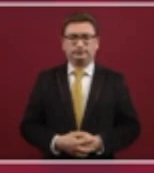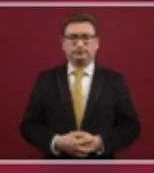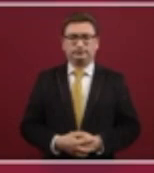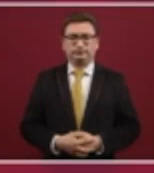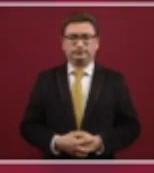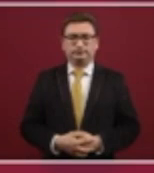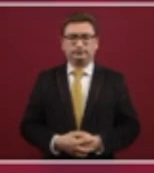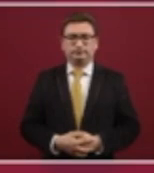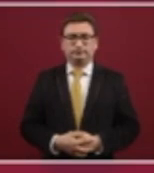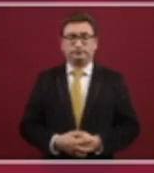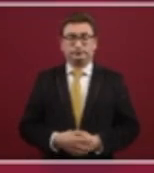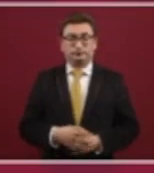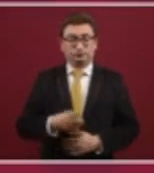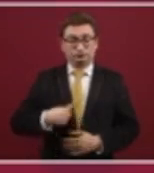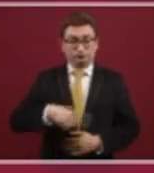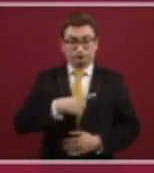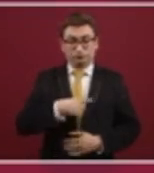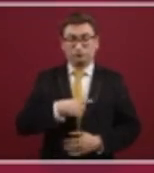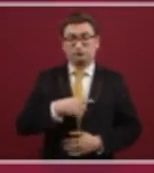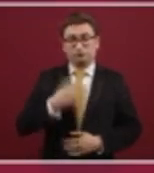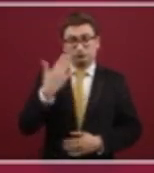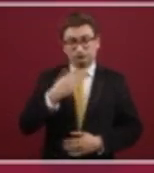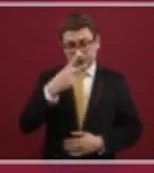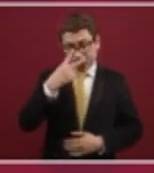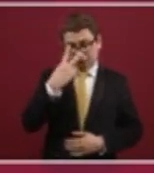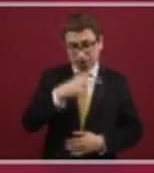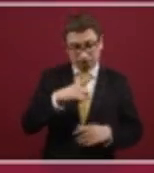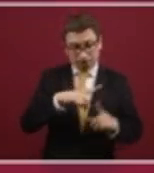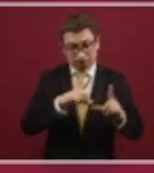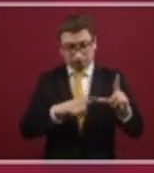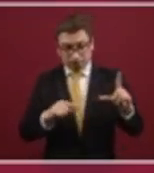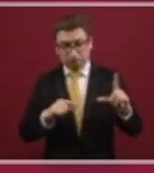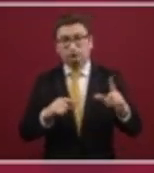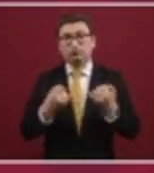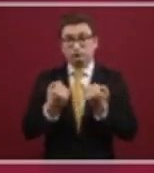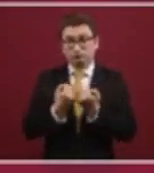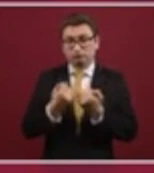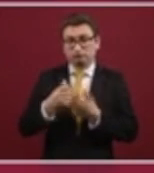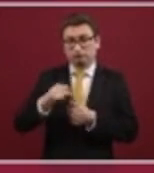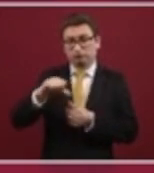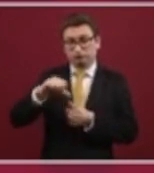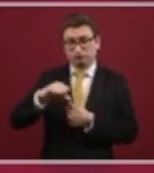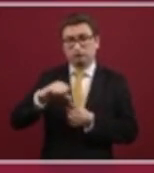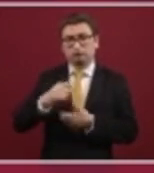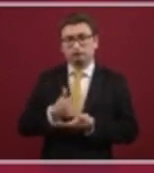a México, a Centroamérica, sino